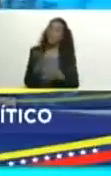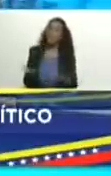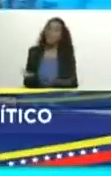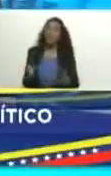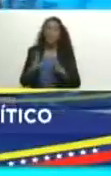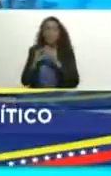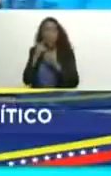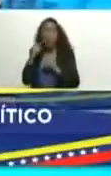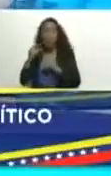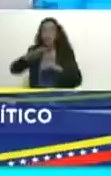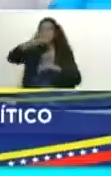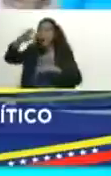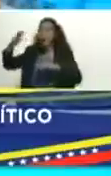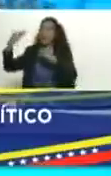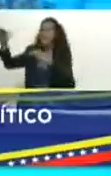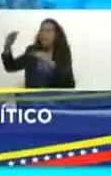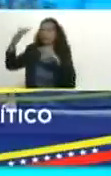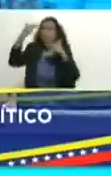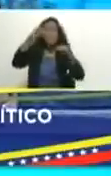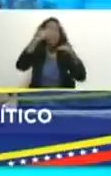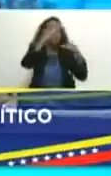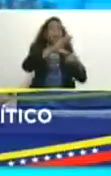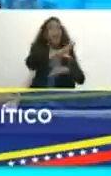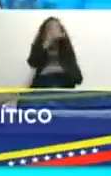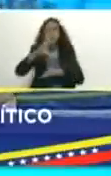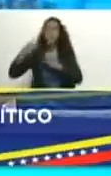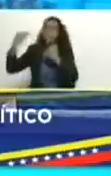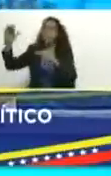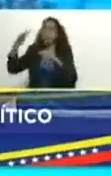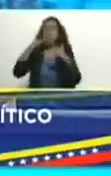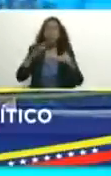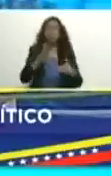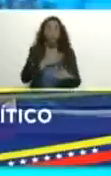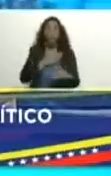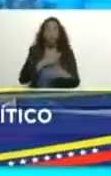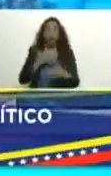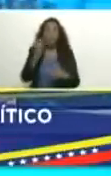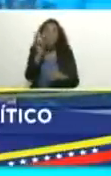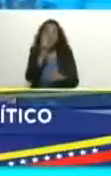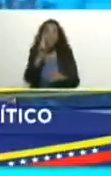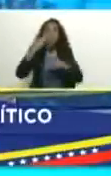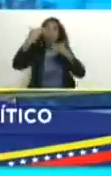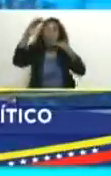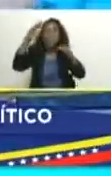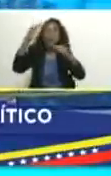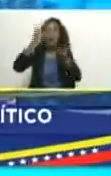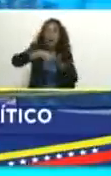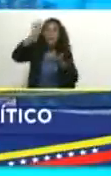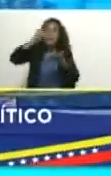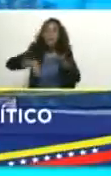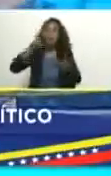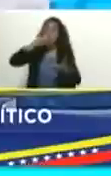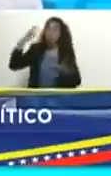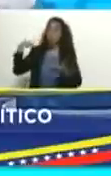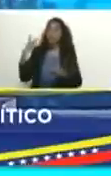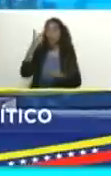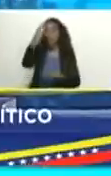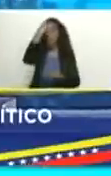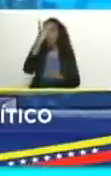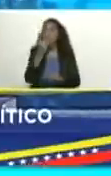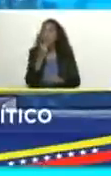Todos los demás mares están delimitados. Nosotros tenemos límites negociados y firmados con República